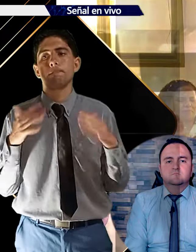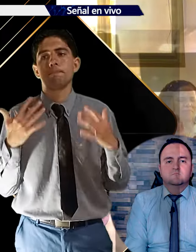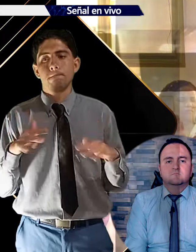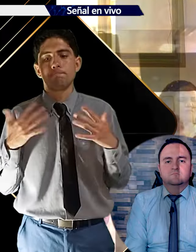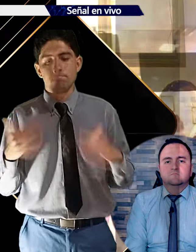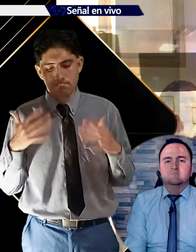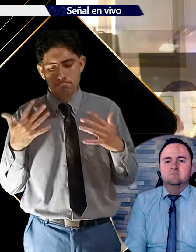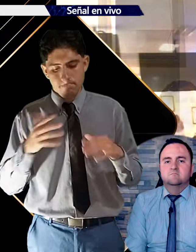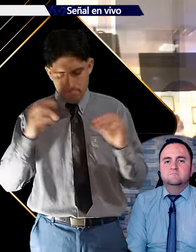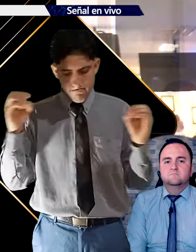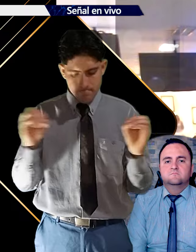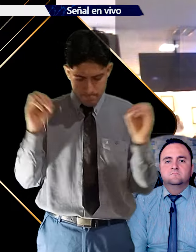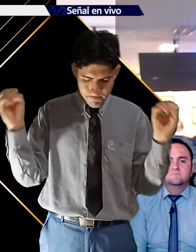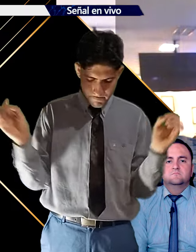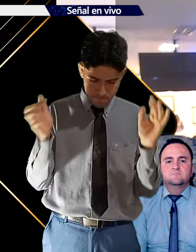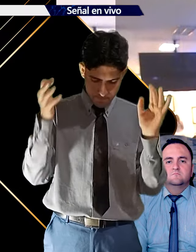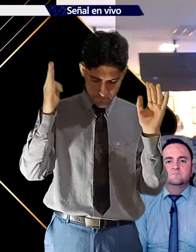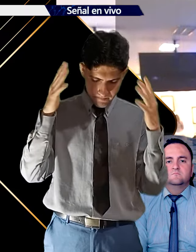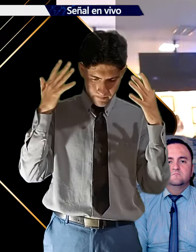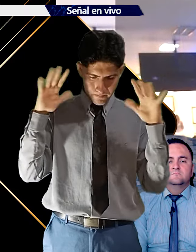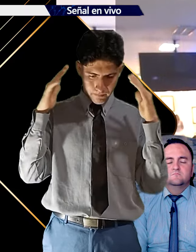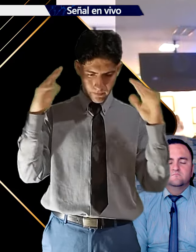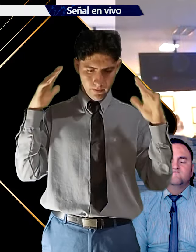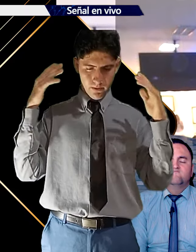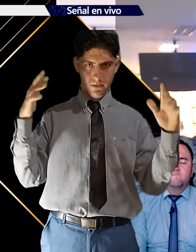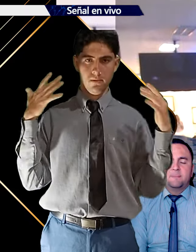fuerte. Alabanzas al Señor,